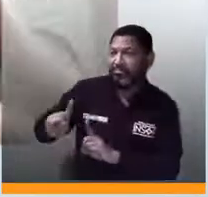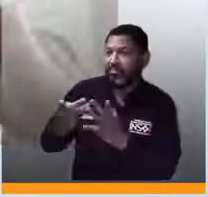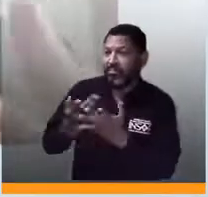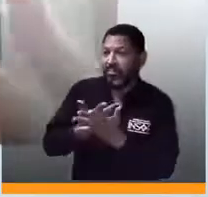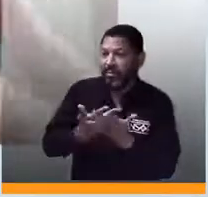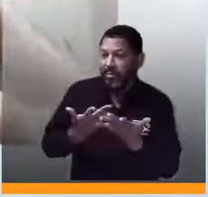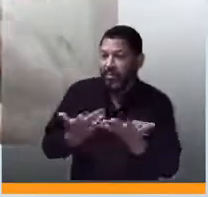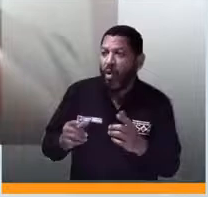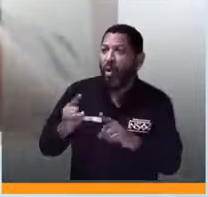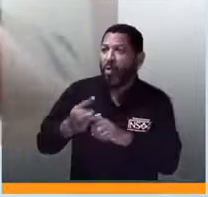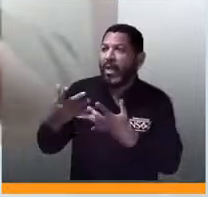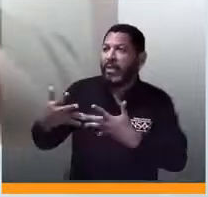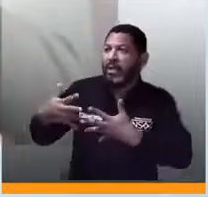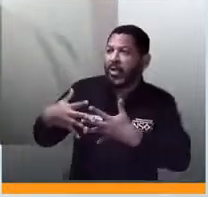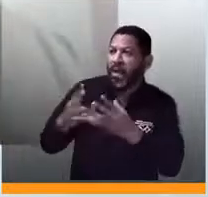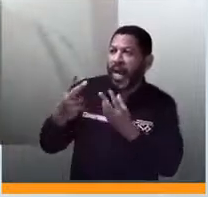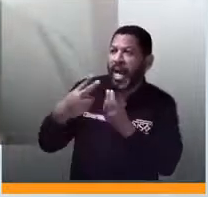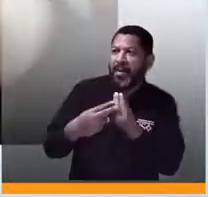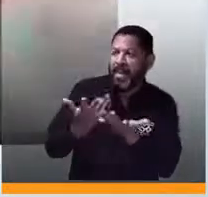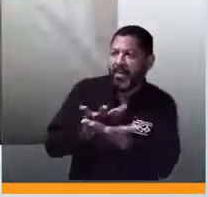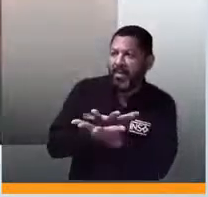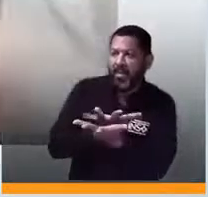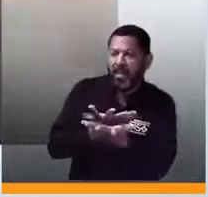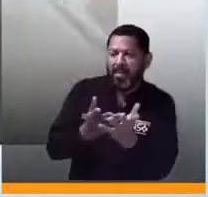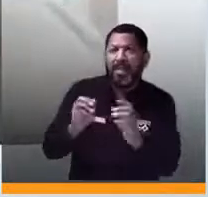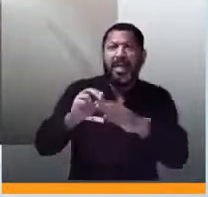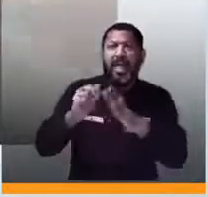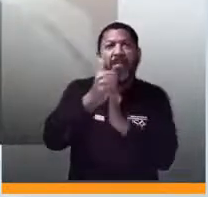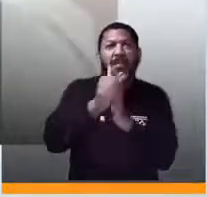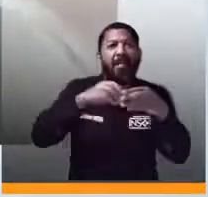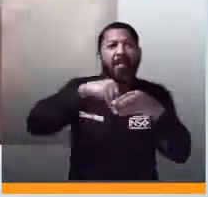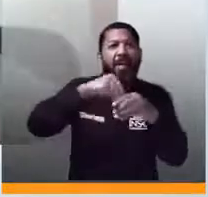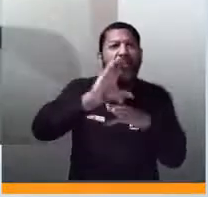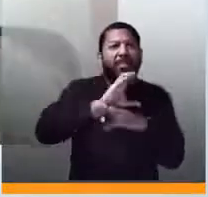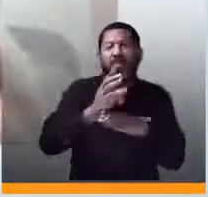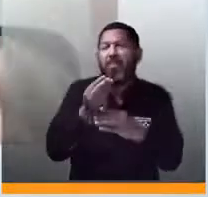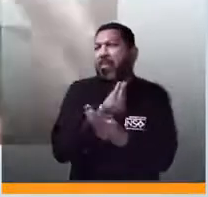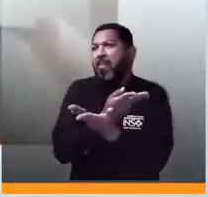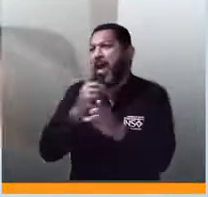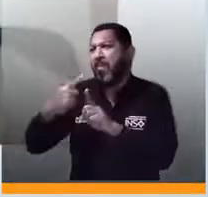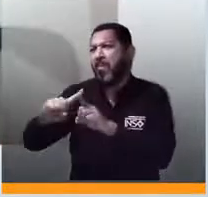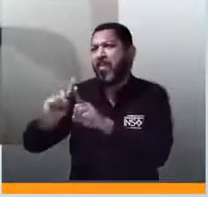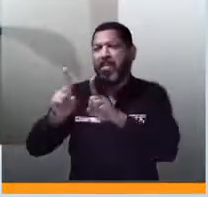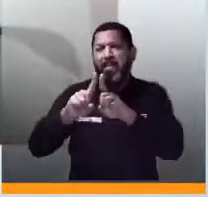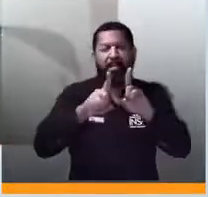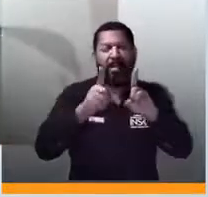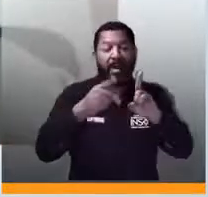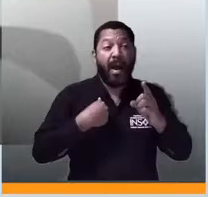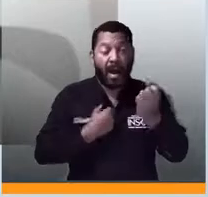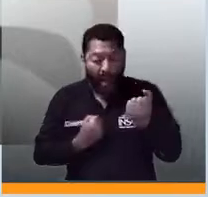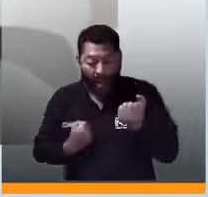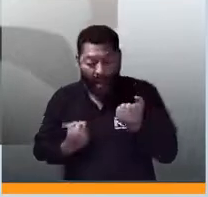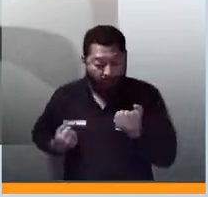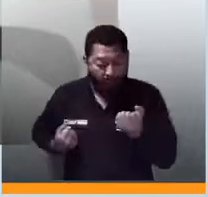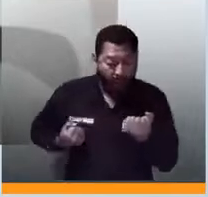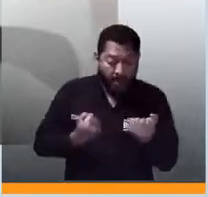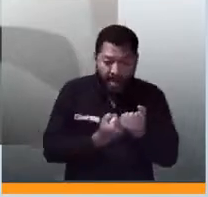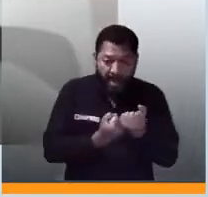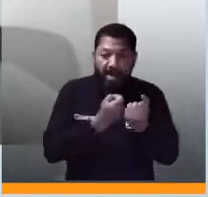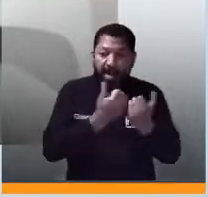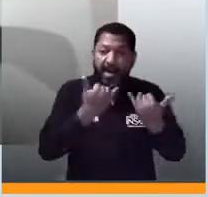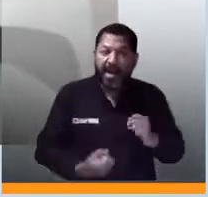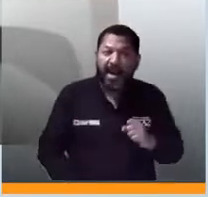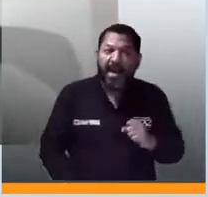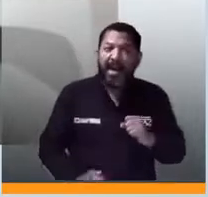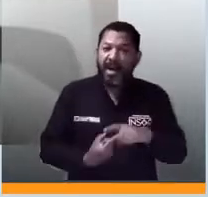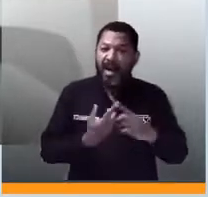buses de integración, herramientas, software, hardware, todo lo que significa esa capacidad hoy para apoyar este momento